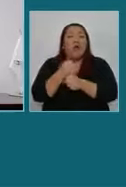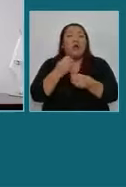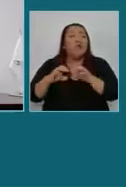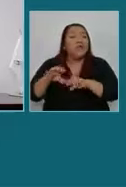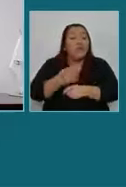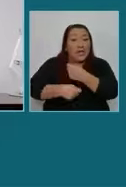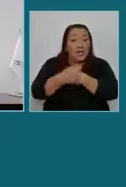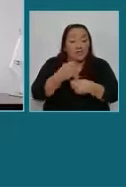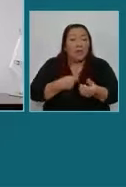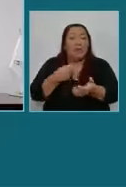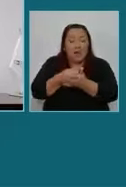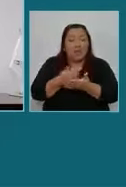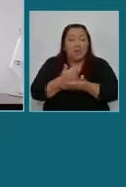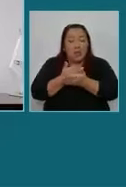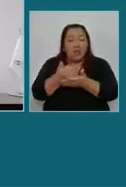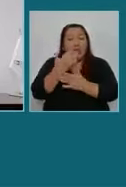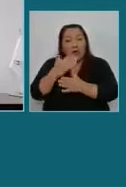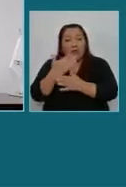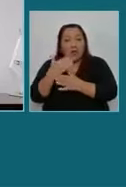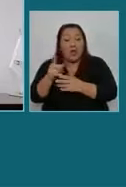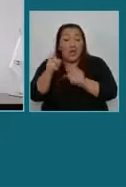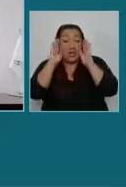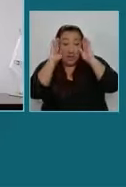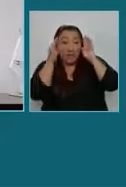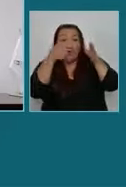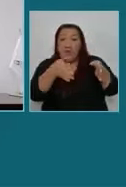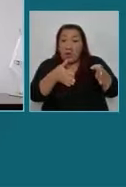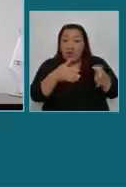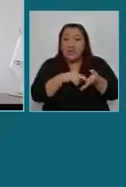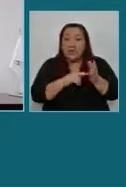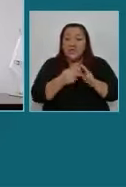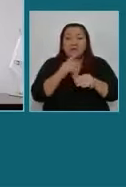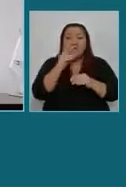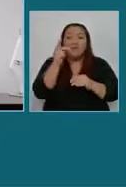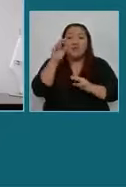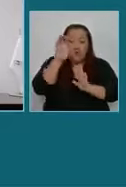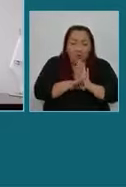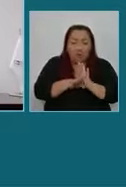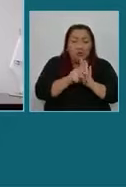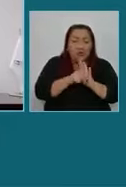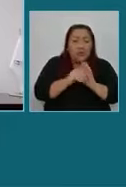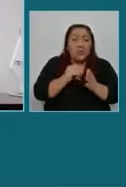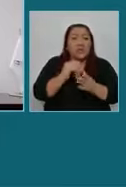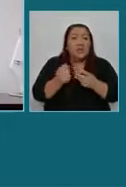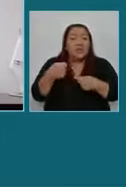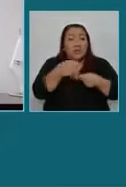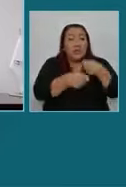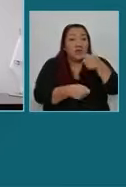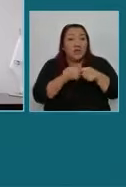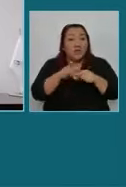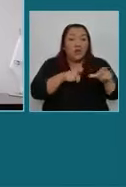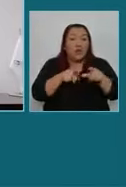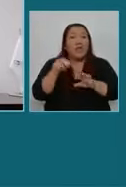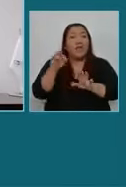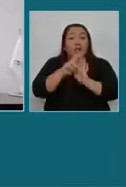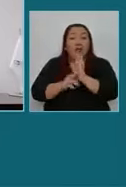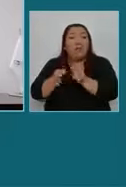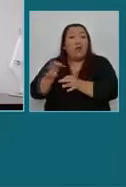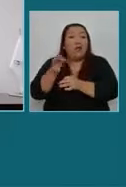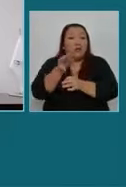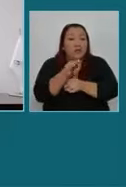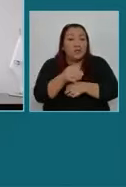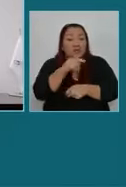y consolidación, y se enfoca en lo que son fondos de inversión locales y regionales,